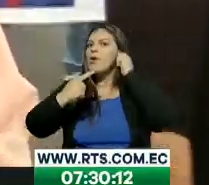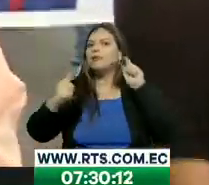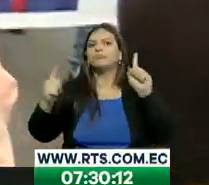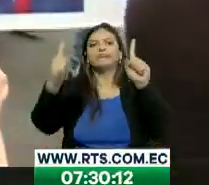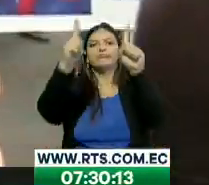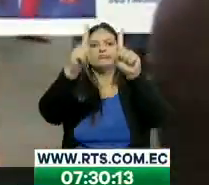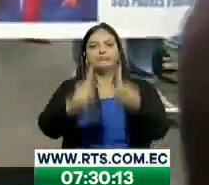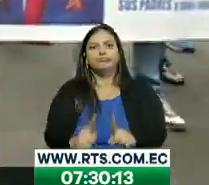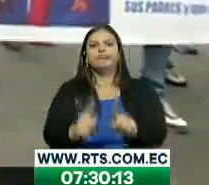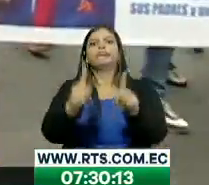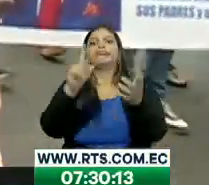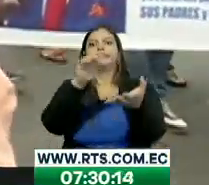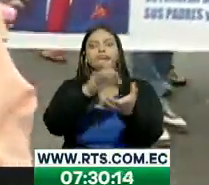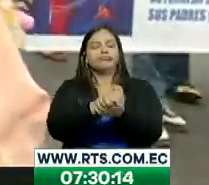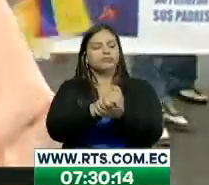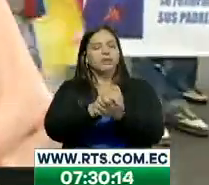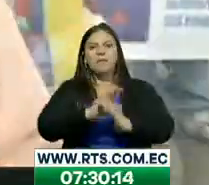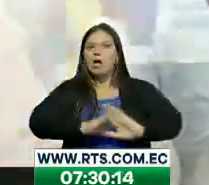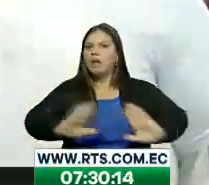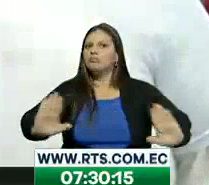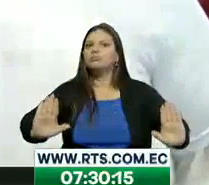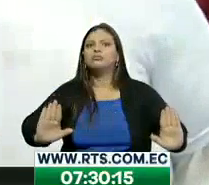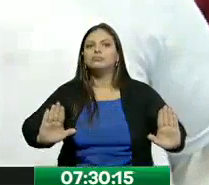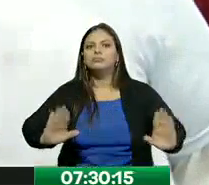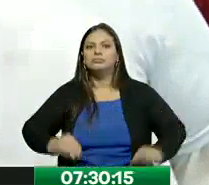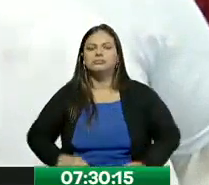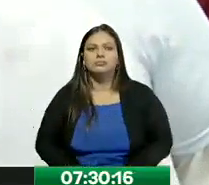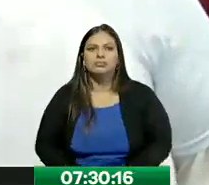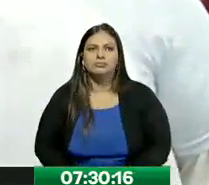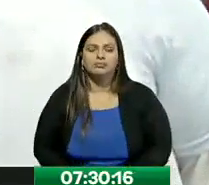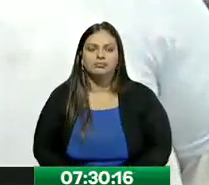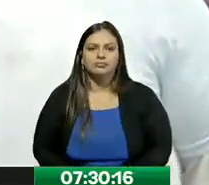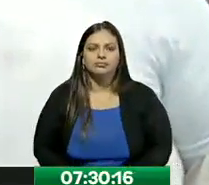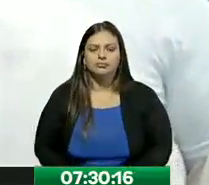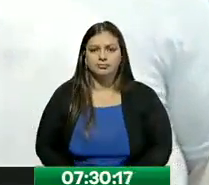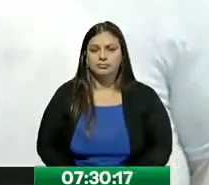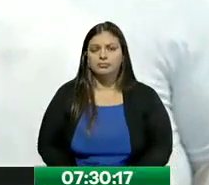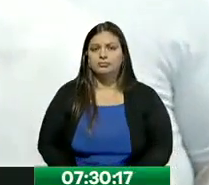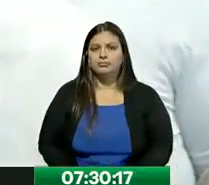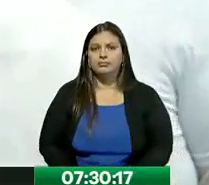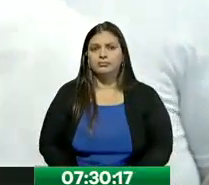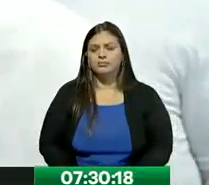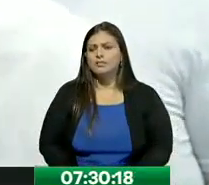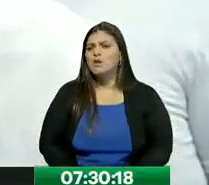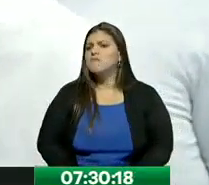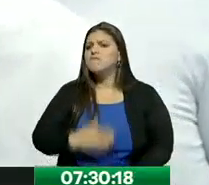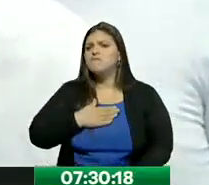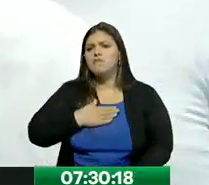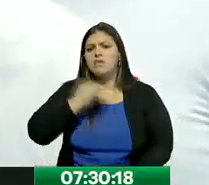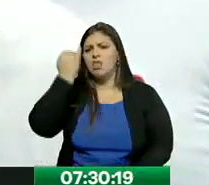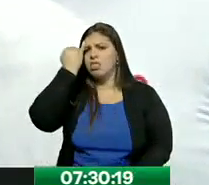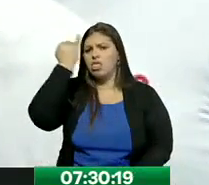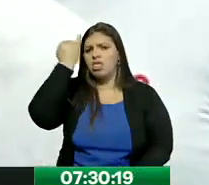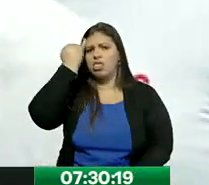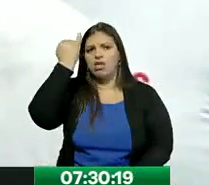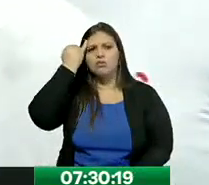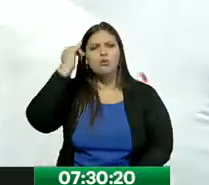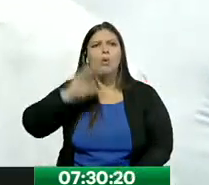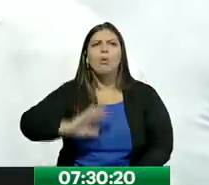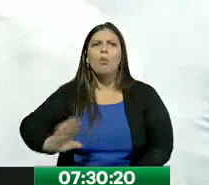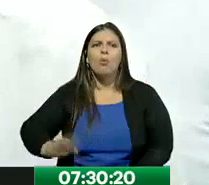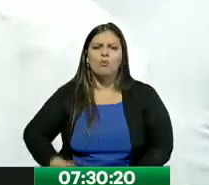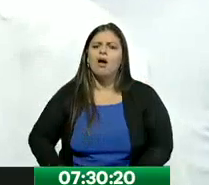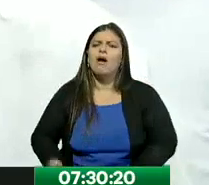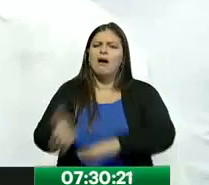creó al varón, varón y mujer, mujer. No es un tema únicamente de lenguaje, una cuestión lingüística. Hay un problema antropológico